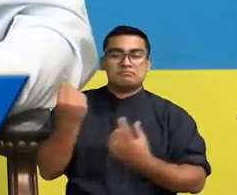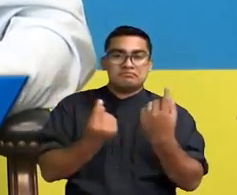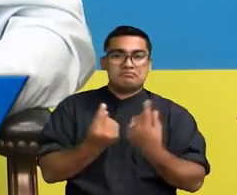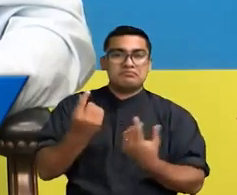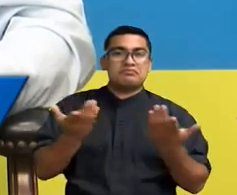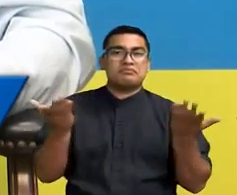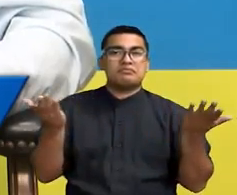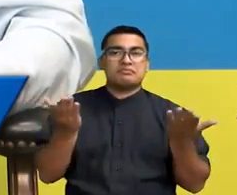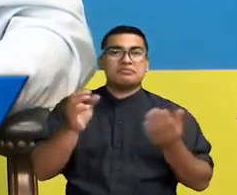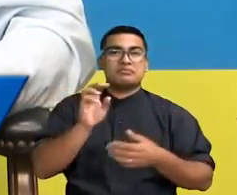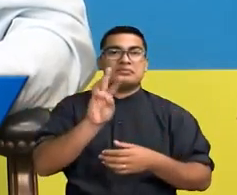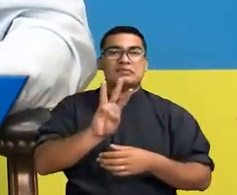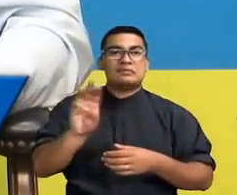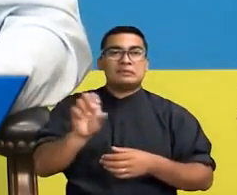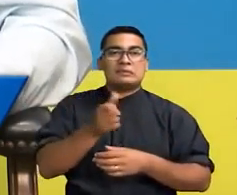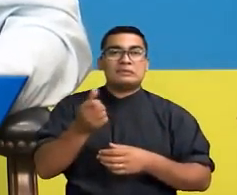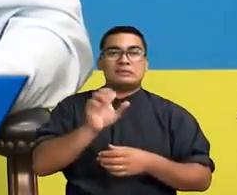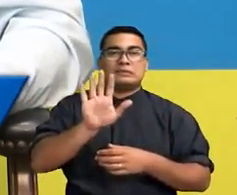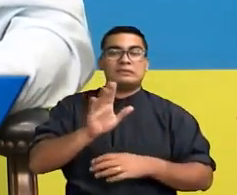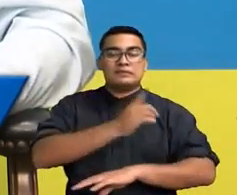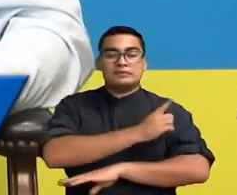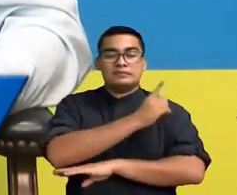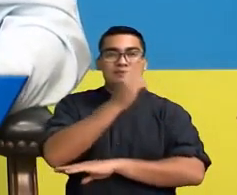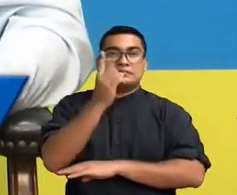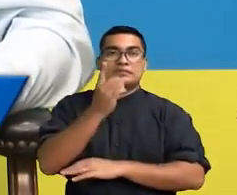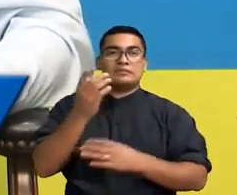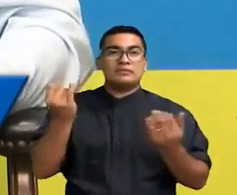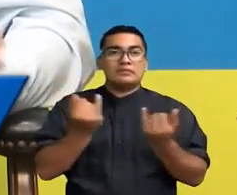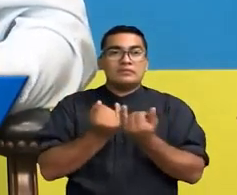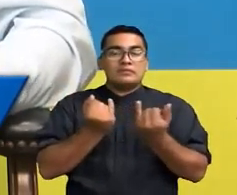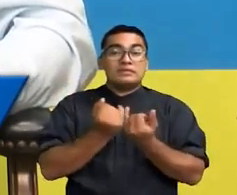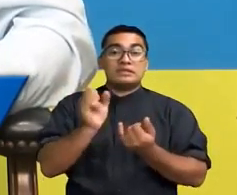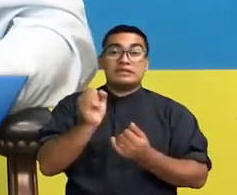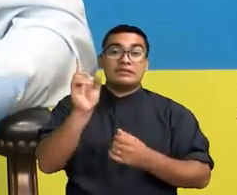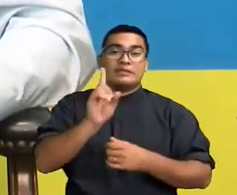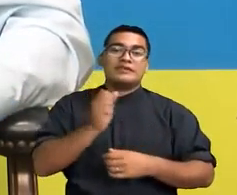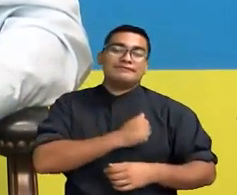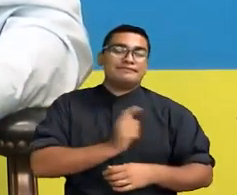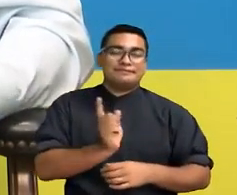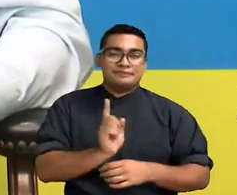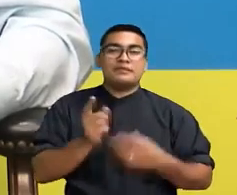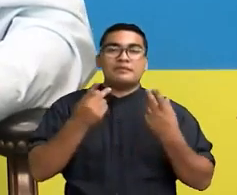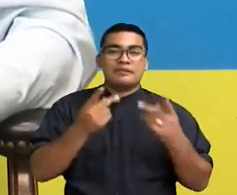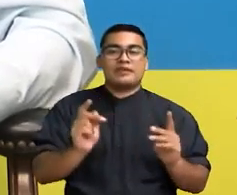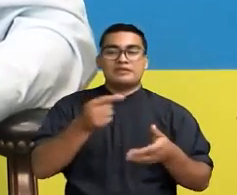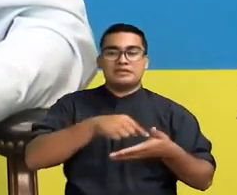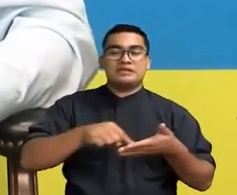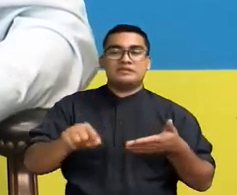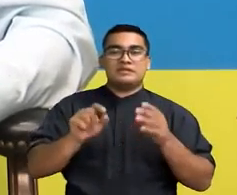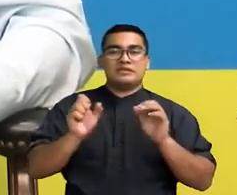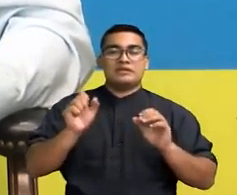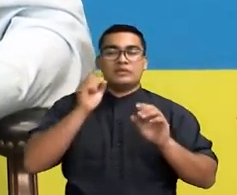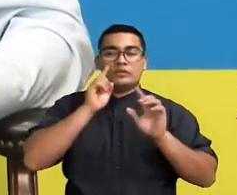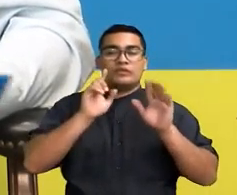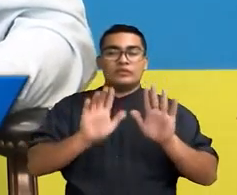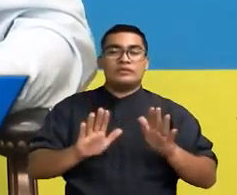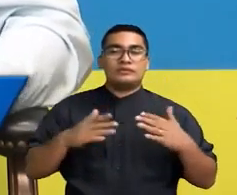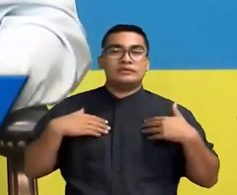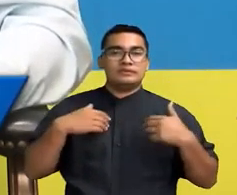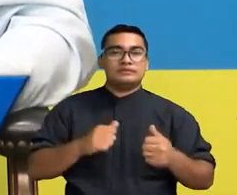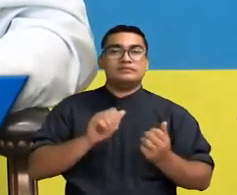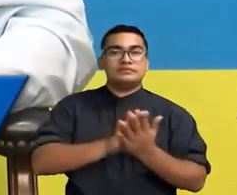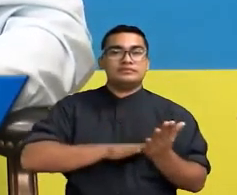estos 365 días, obviamente restándole los fines de semana, de este programa de Prevenir en Salud. A todos los doctores,